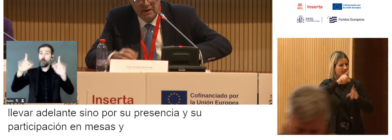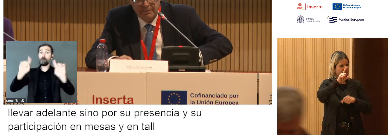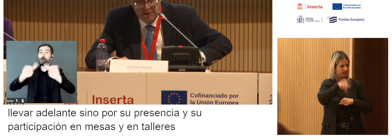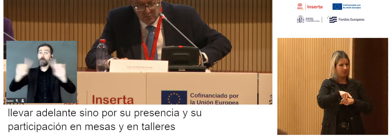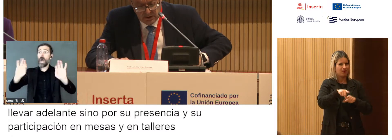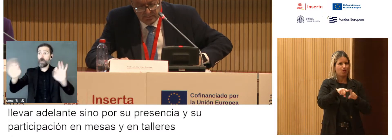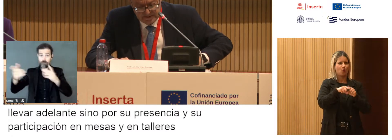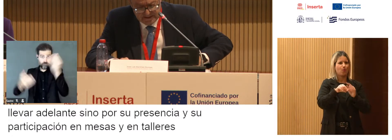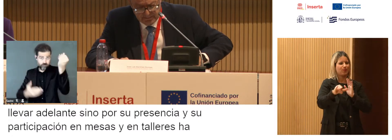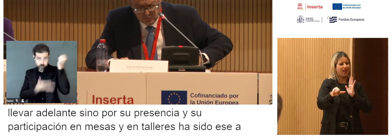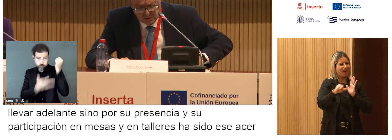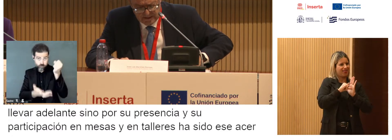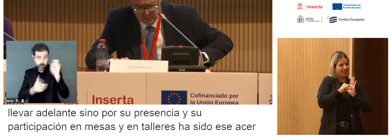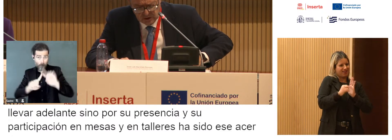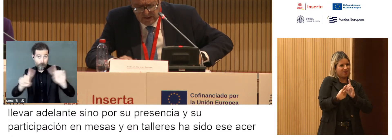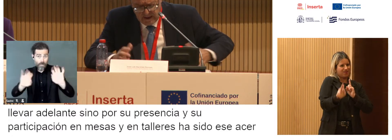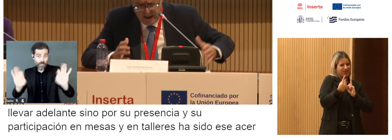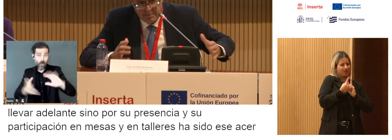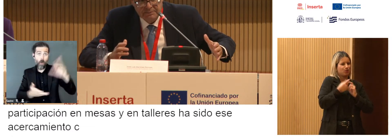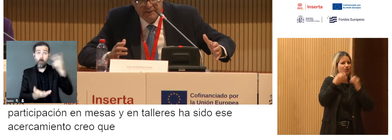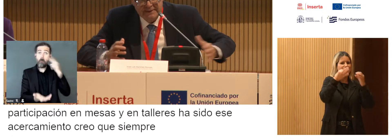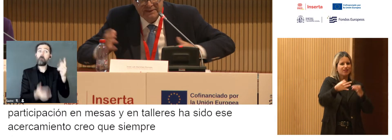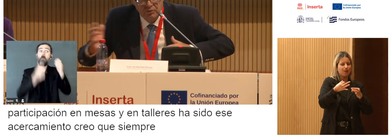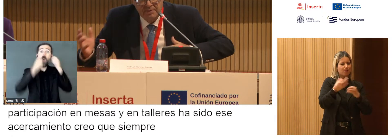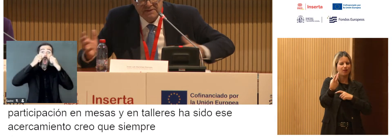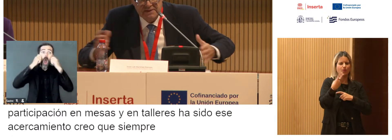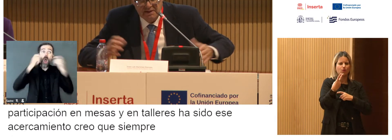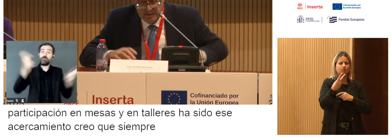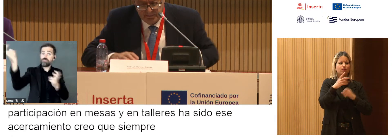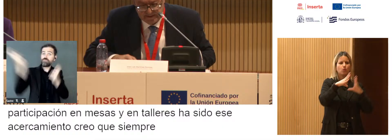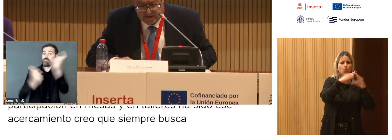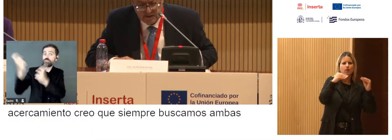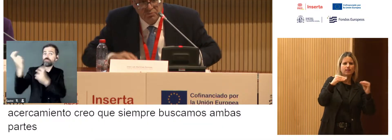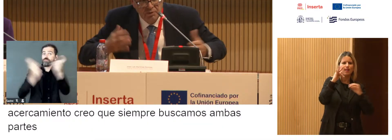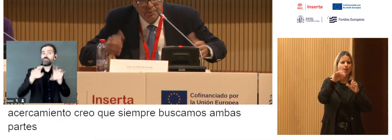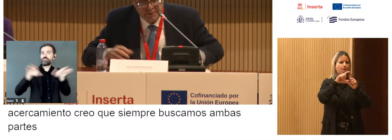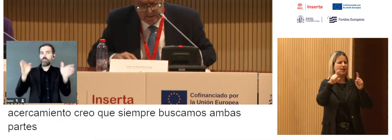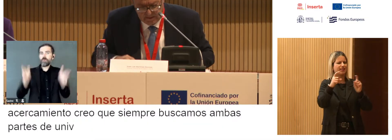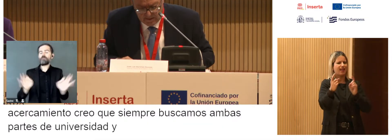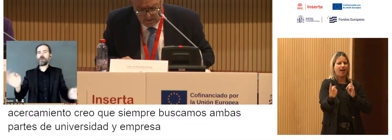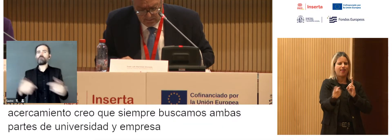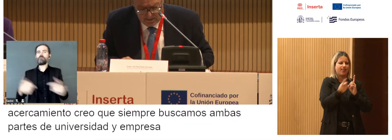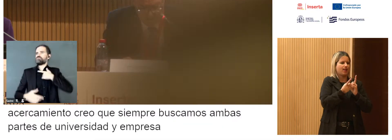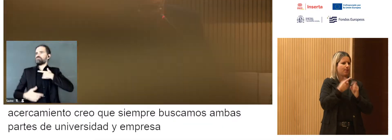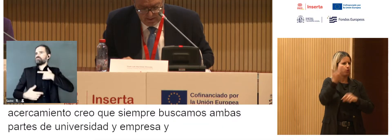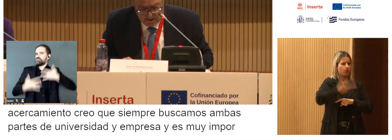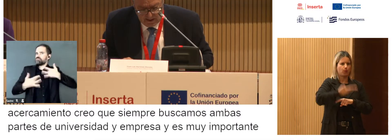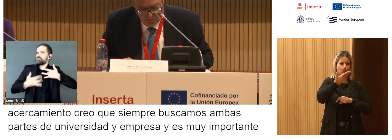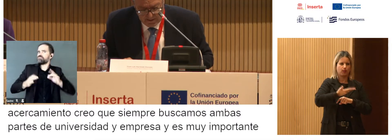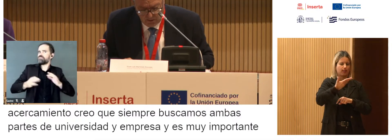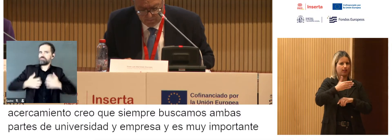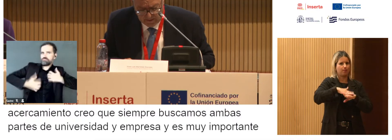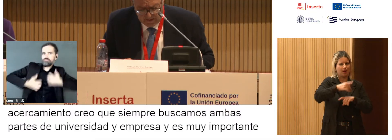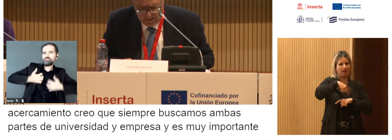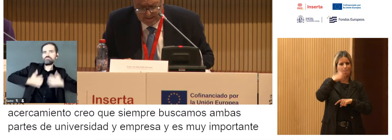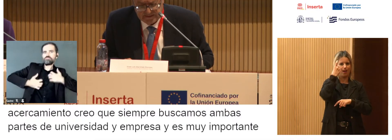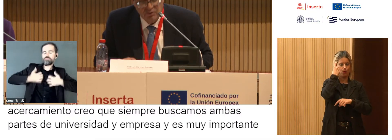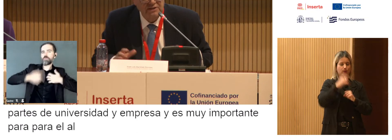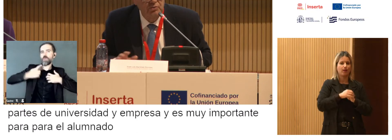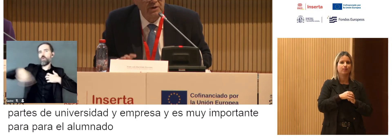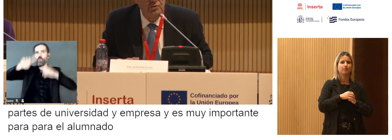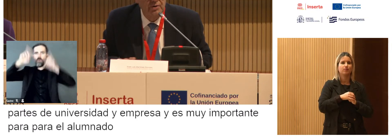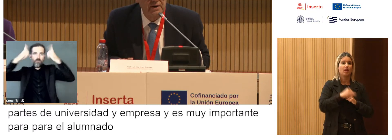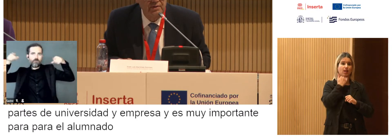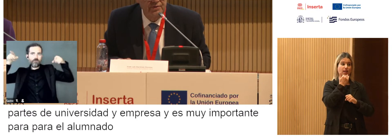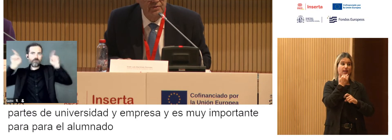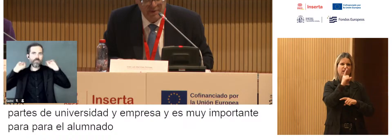ese acercamiento que siempre buscamos ambas partes, universidad y empresa, y es muy importante para el alumnado. Ha sido